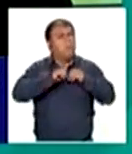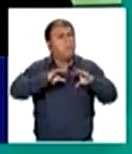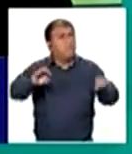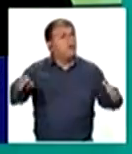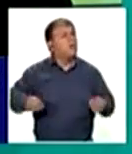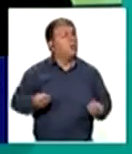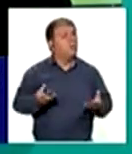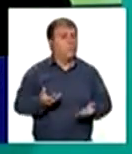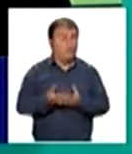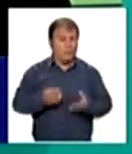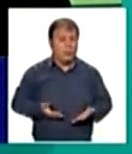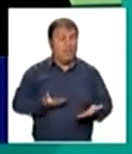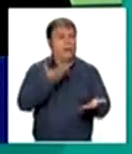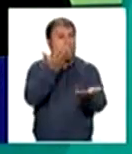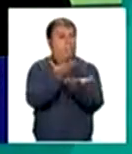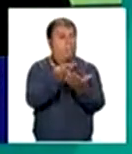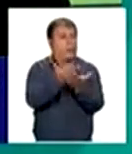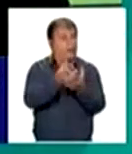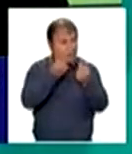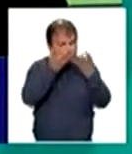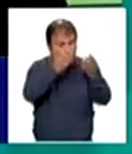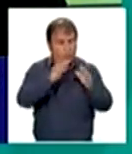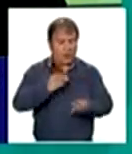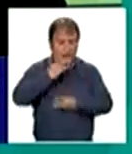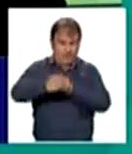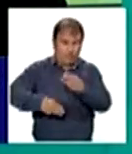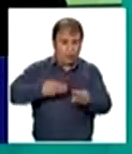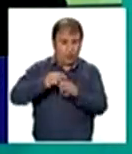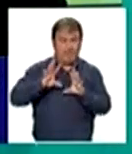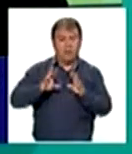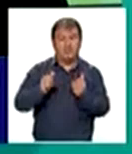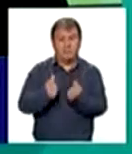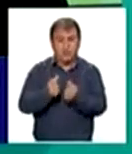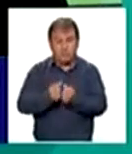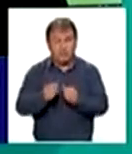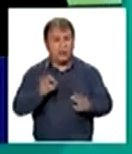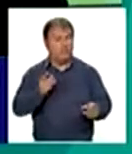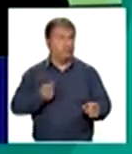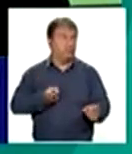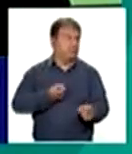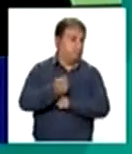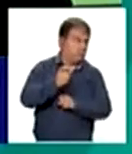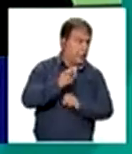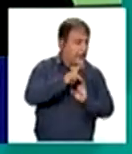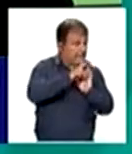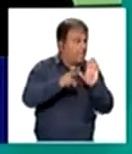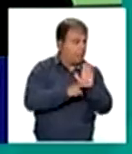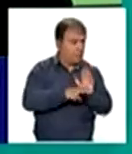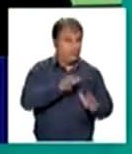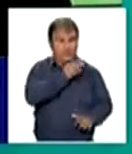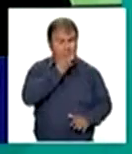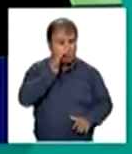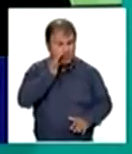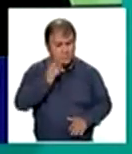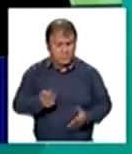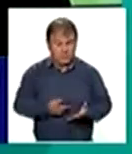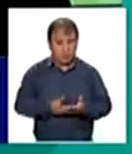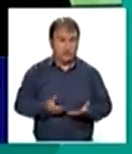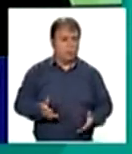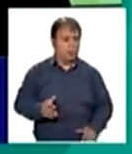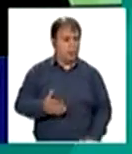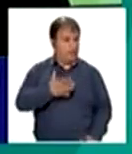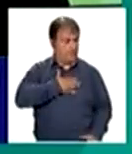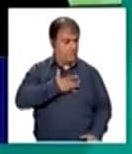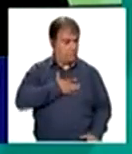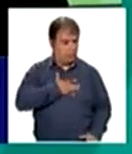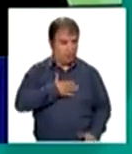a elevar un informe a la Agencia Mundial porque están violando el estándar internacional de confidencialidad y de datos personales.